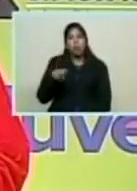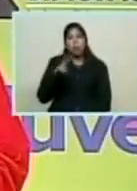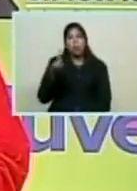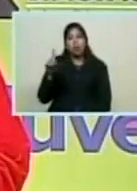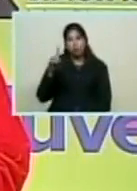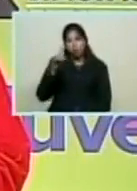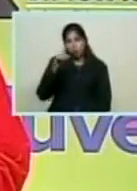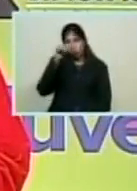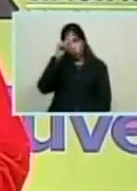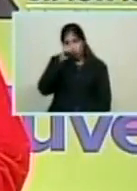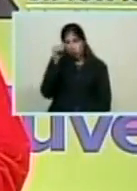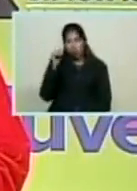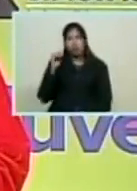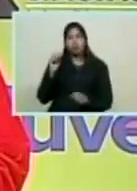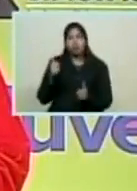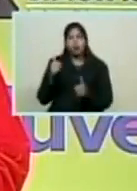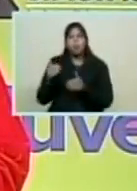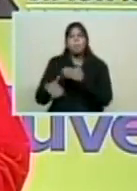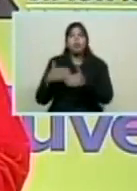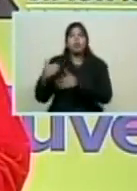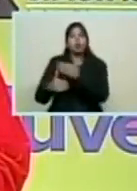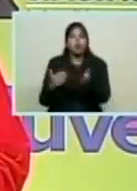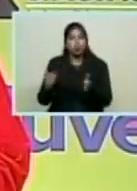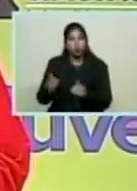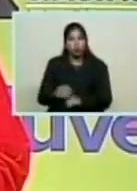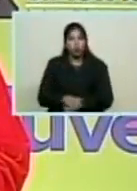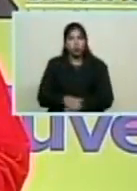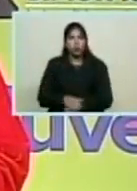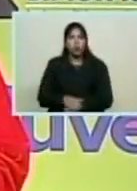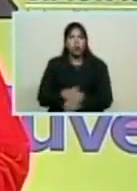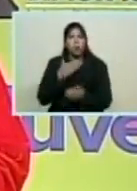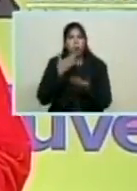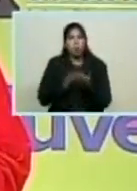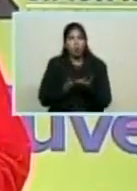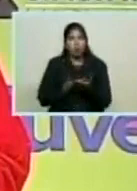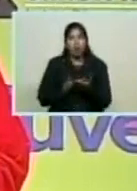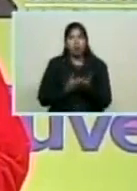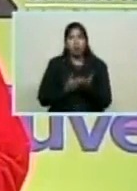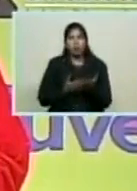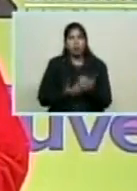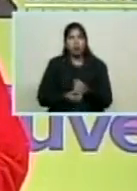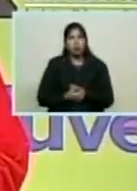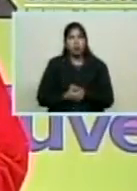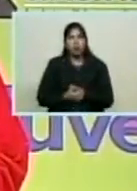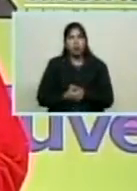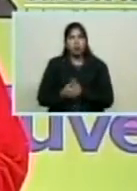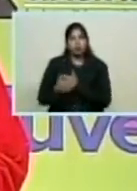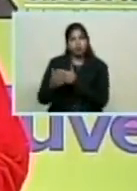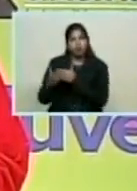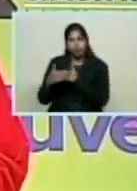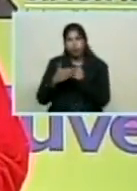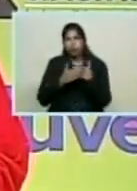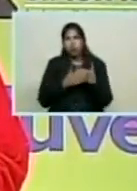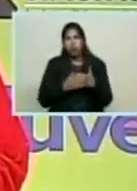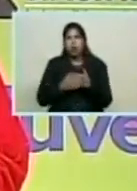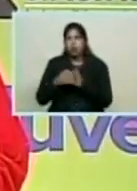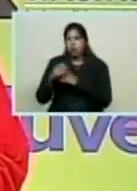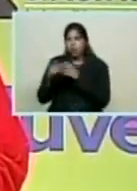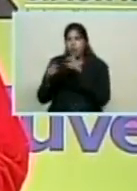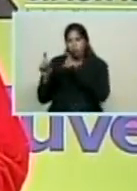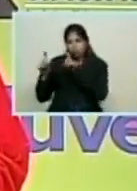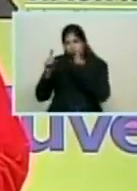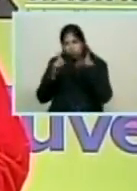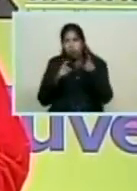proceso. Me están proponiendo el plan de formación y evaluación para